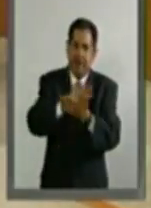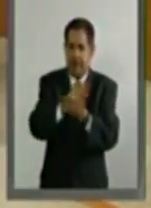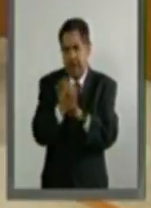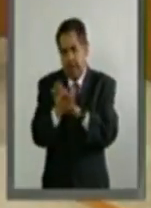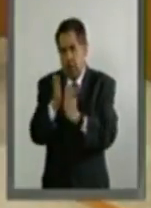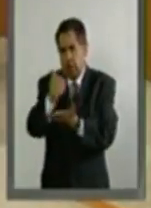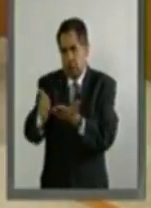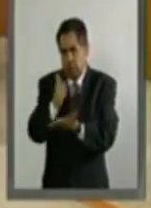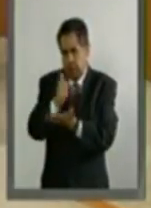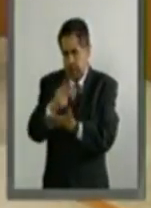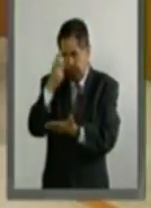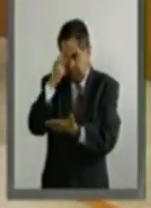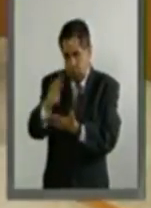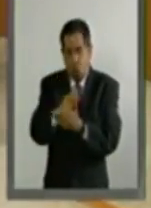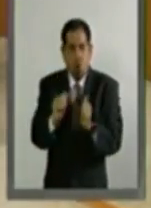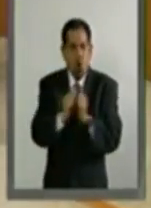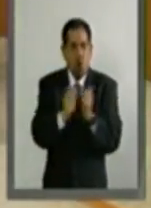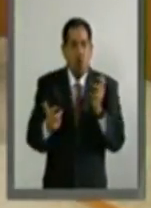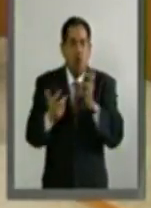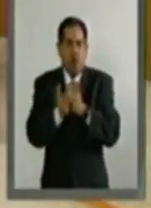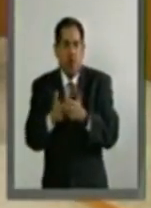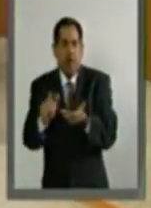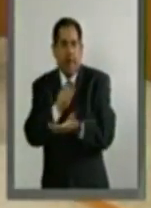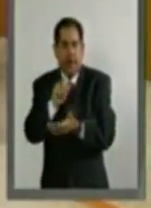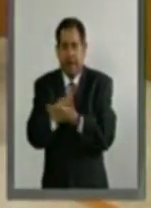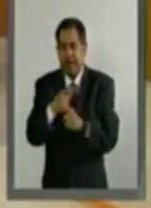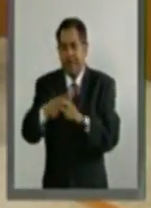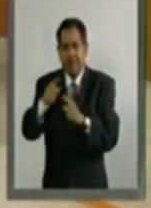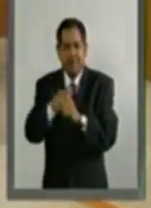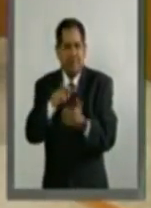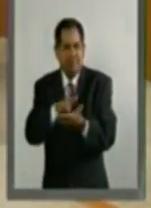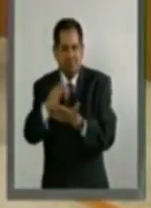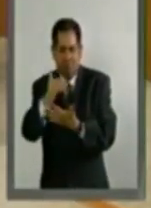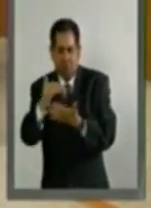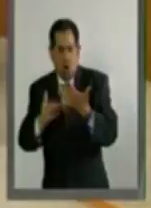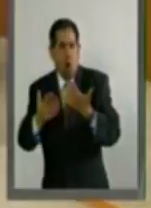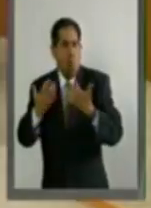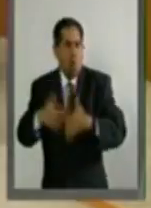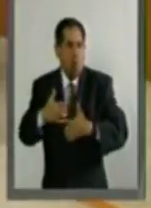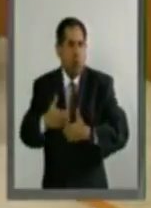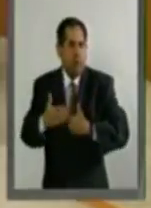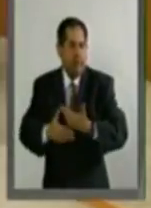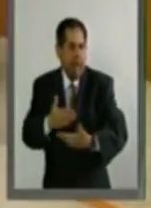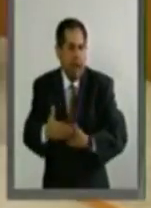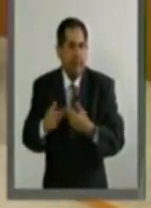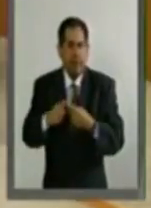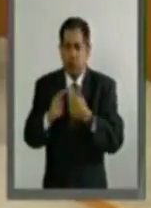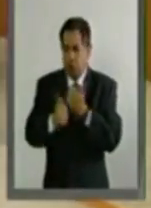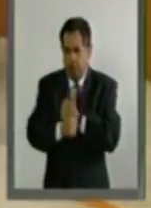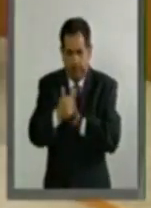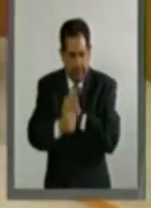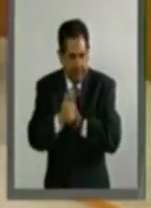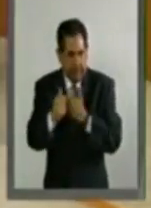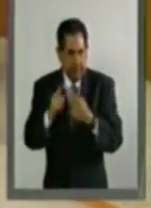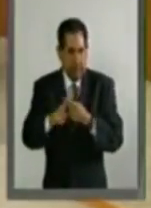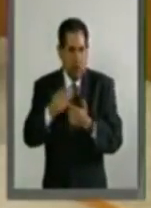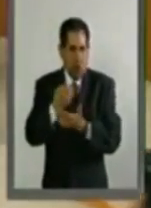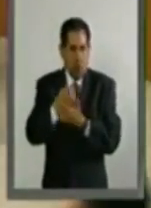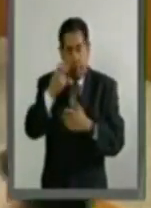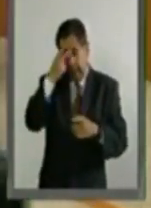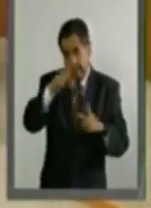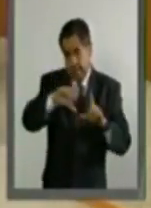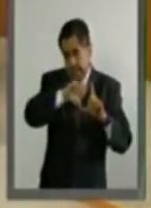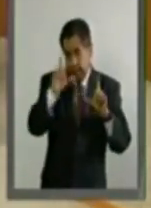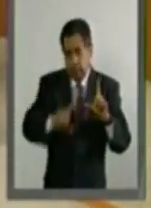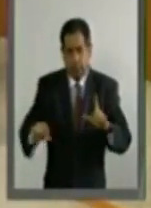México con la ley para impulsar el incremento sostenido de la productividad y la competitividad de la economía